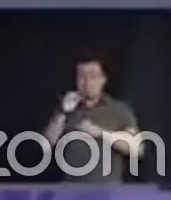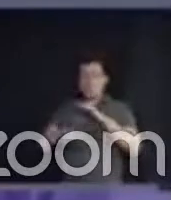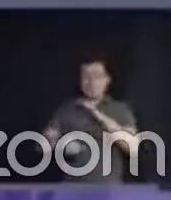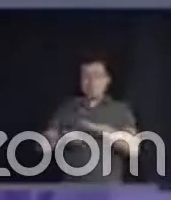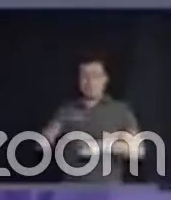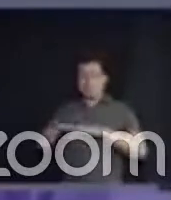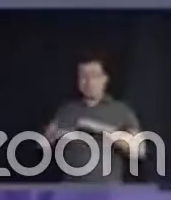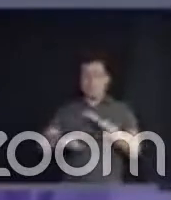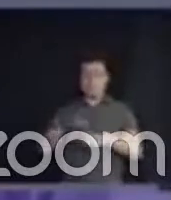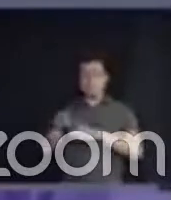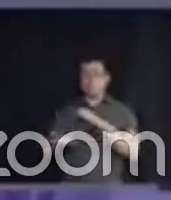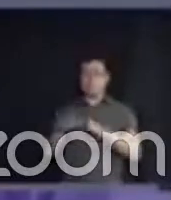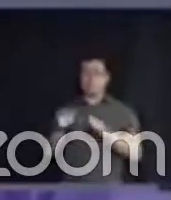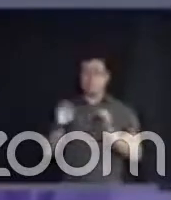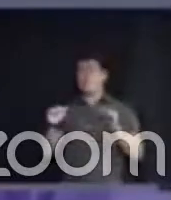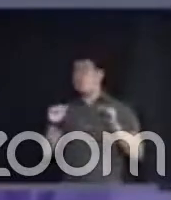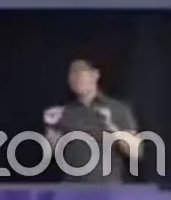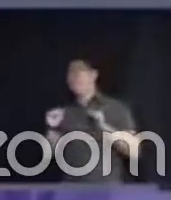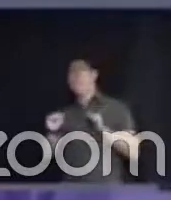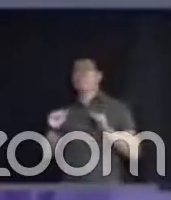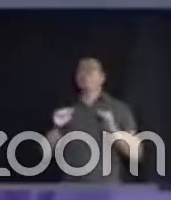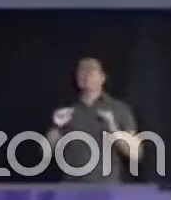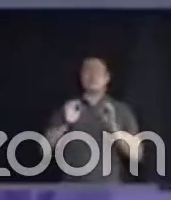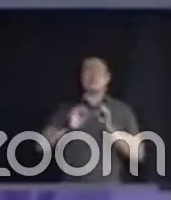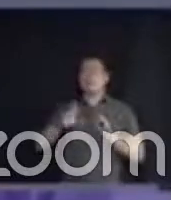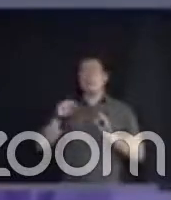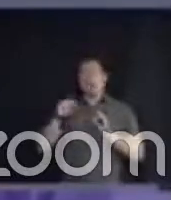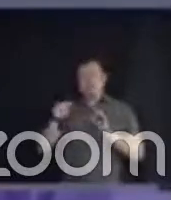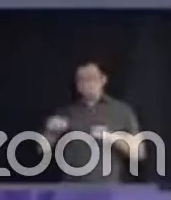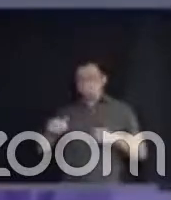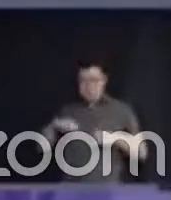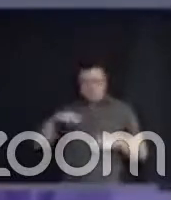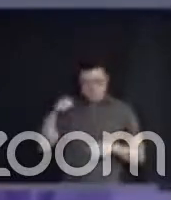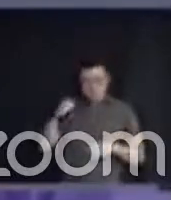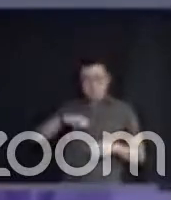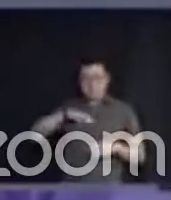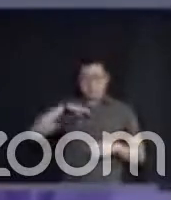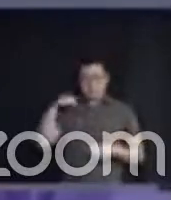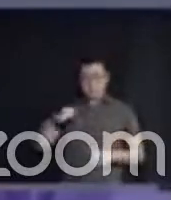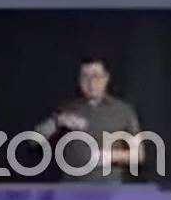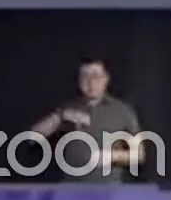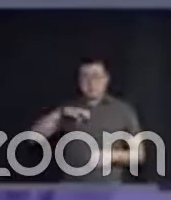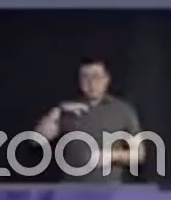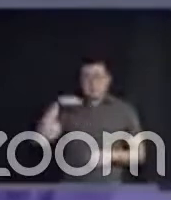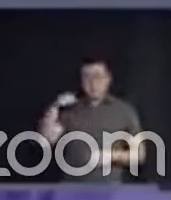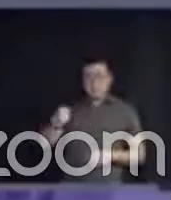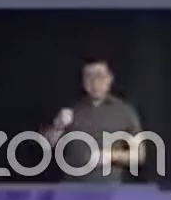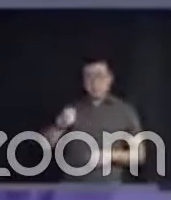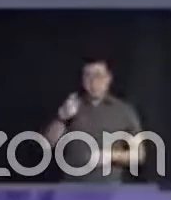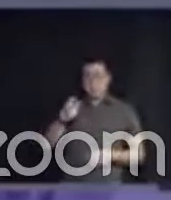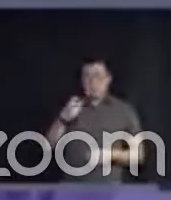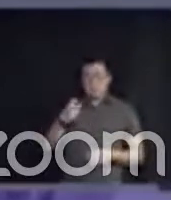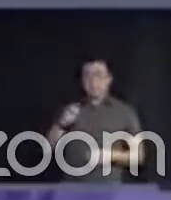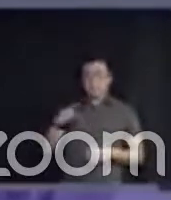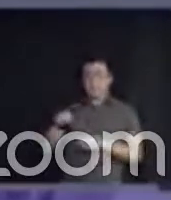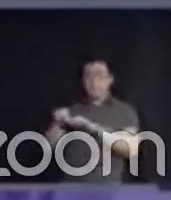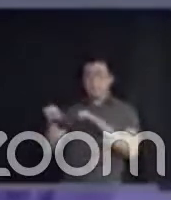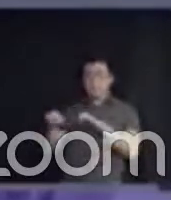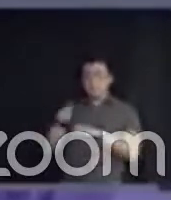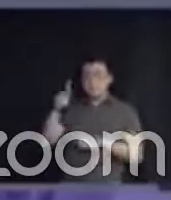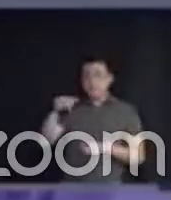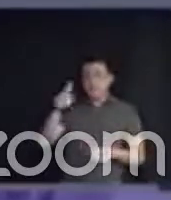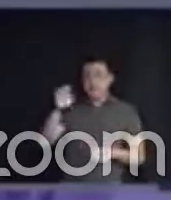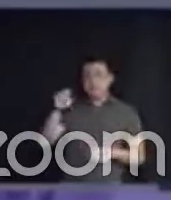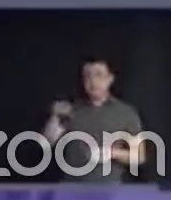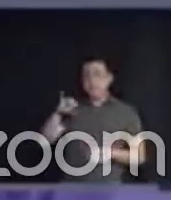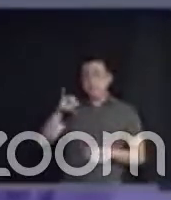tenemos que tomar esos pasos cuánticos fuera de nuestra zona de confort. Y bueno, qué bonito estar aquí representando el